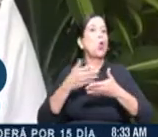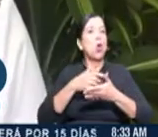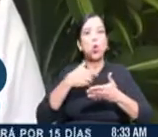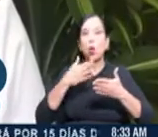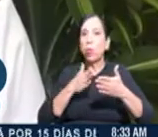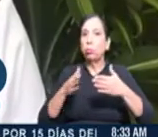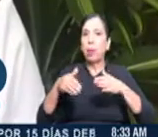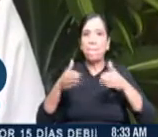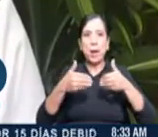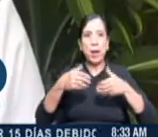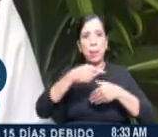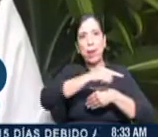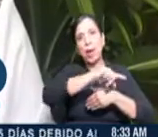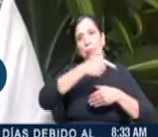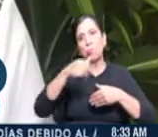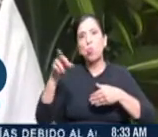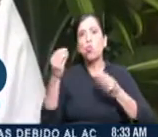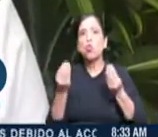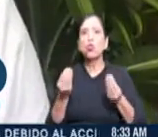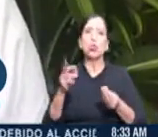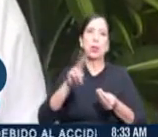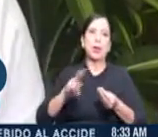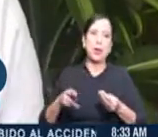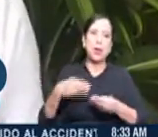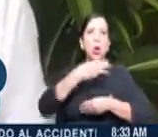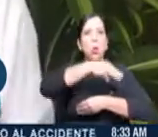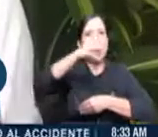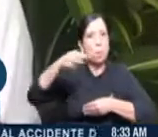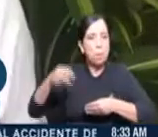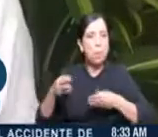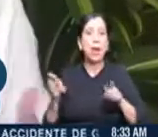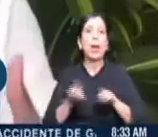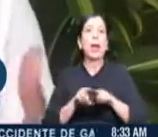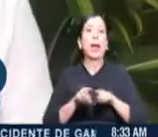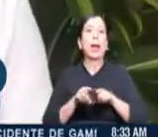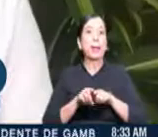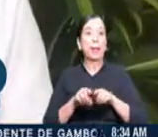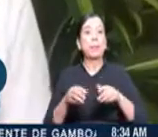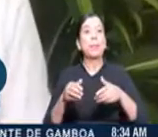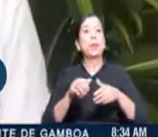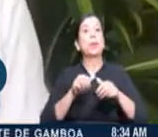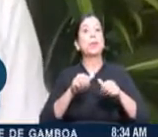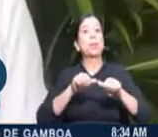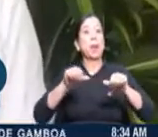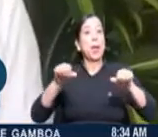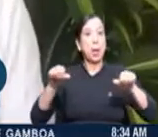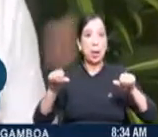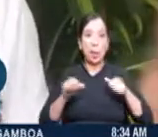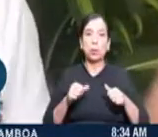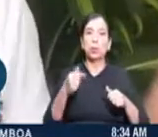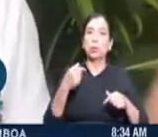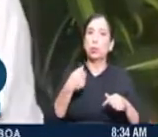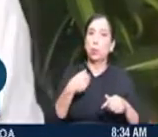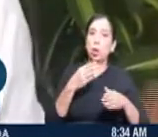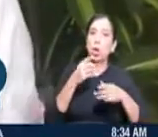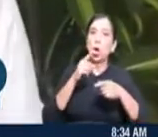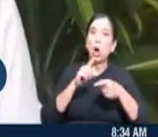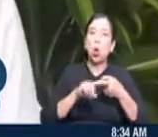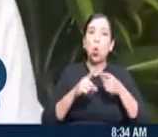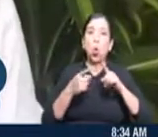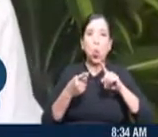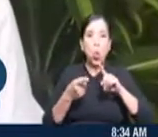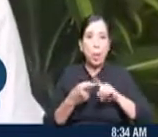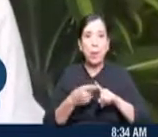hay un potencial enorme. Y también en el área continental, si usted conoce o tiene un amigo que tiene una gran finca, que